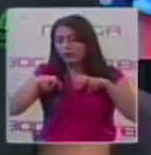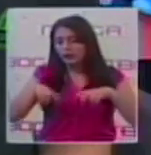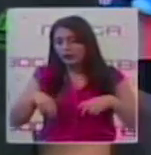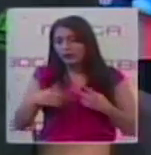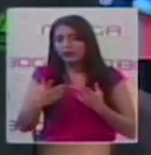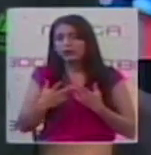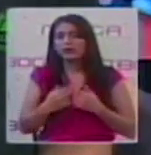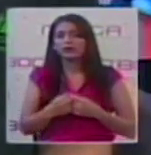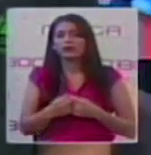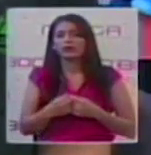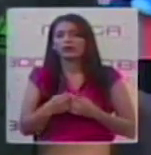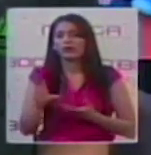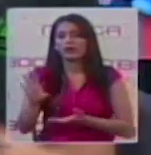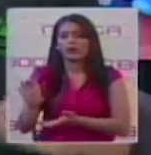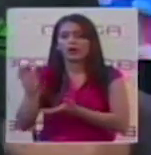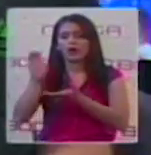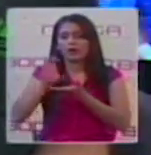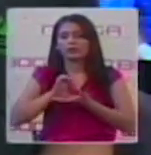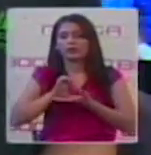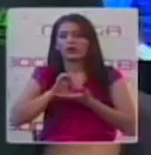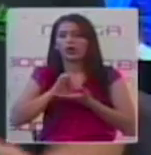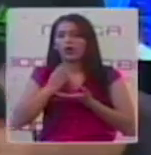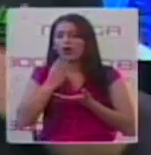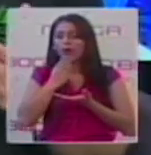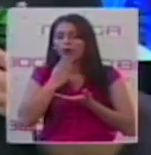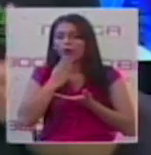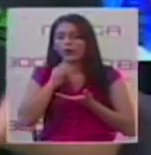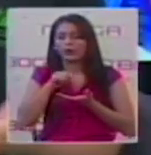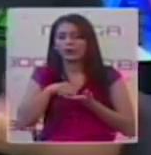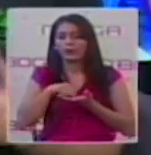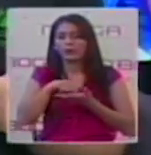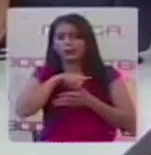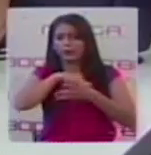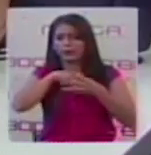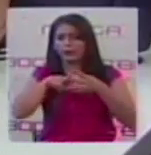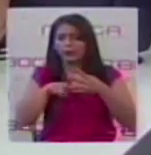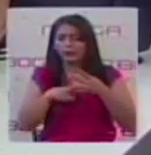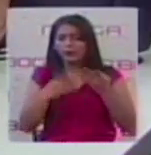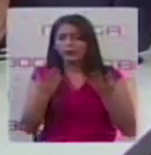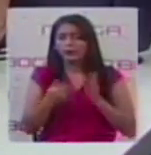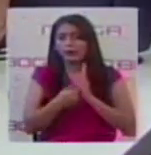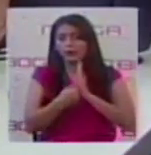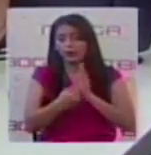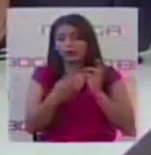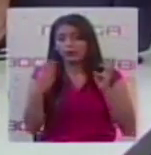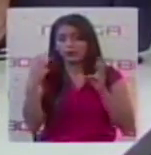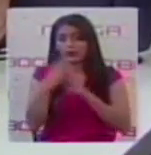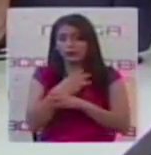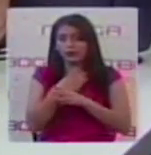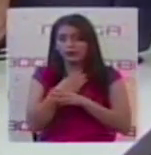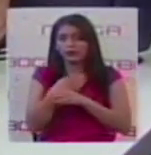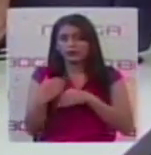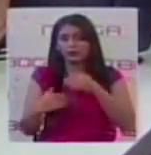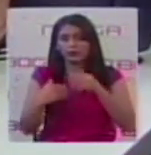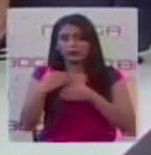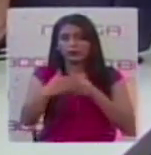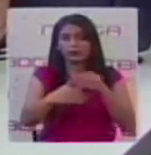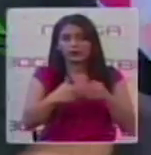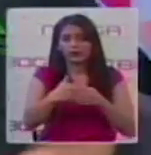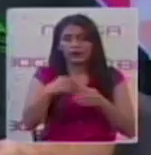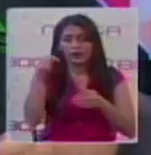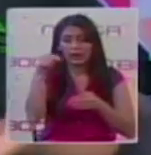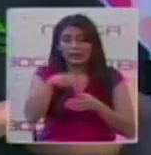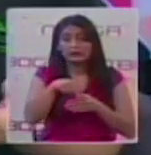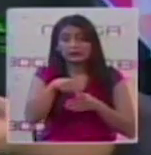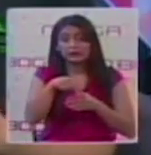es inversión de capital, que es la maquinaria. Es este modelo matemático que toman las decisiones, se procesan en este simulador y dan los